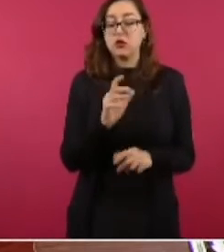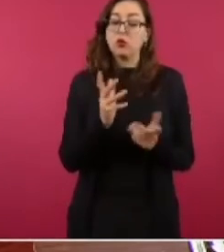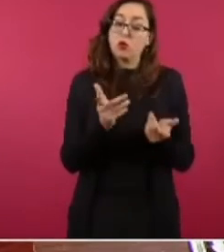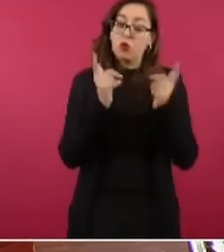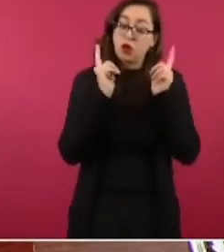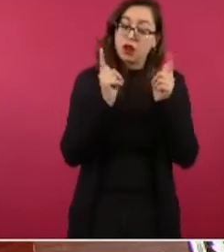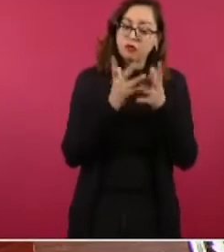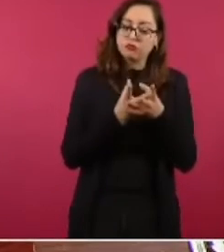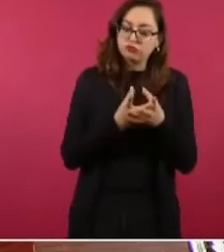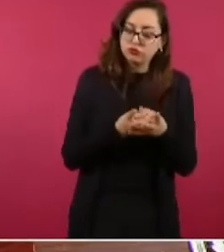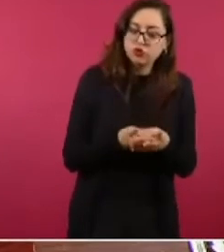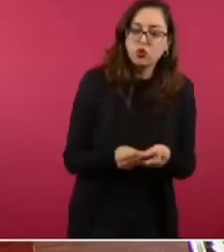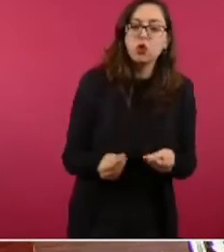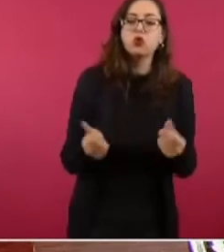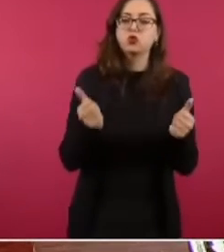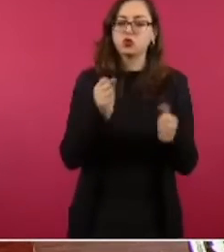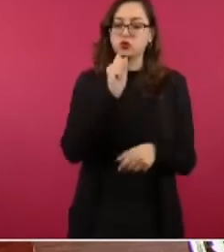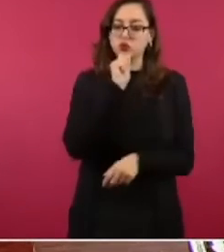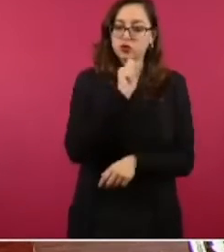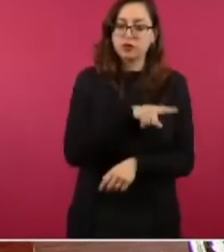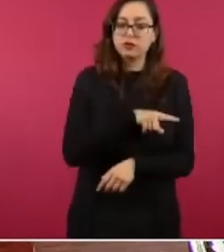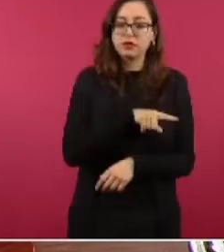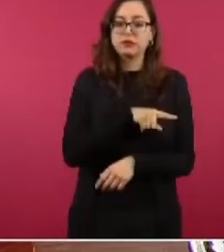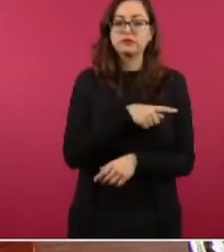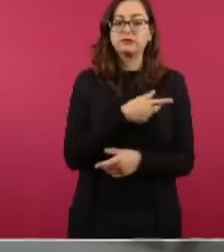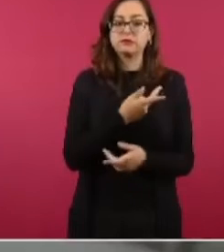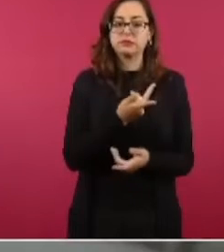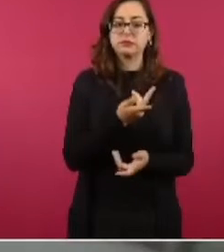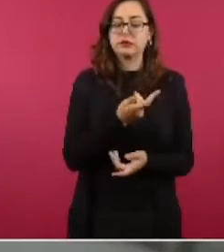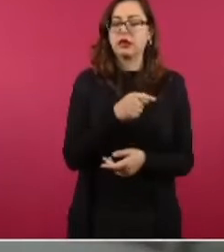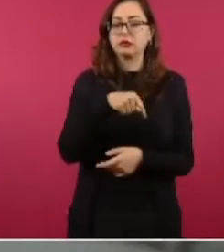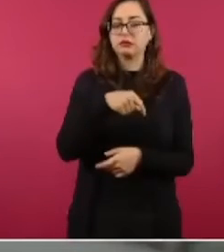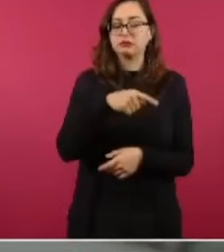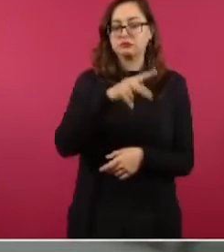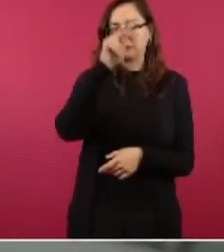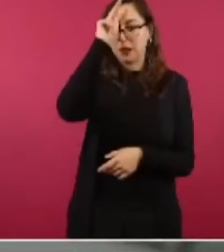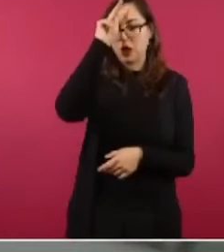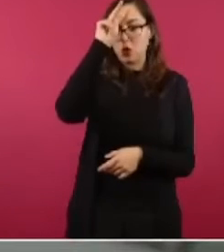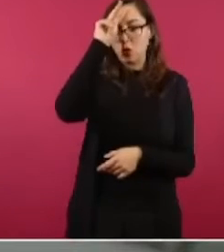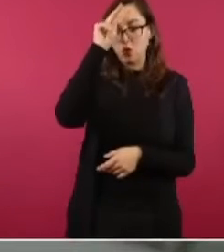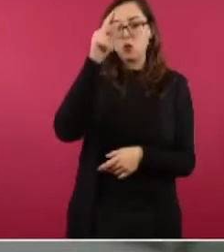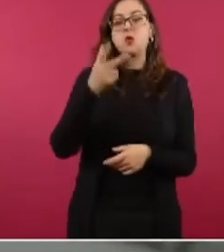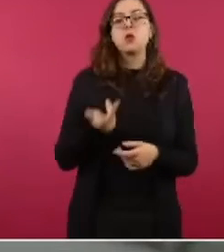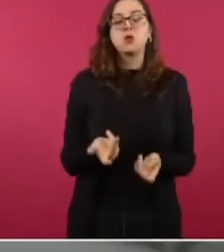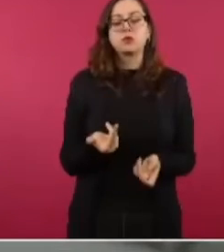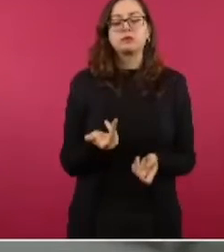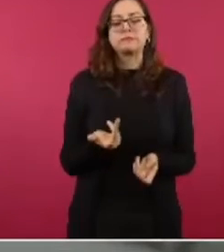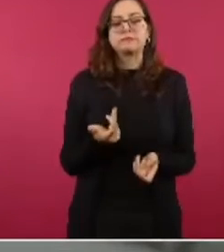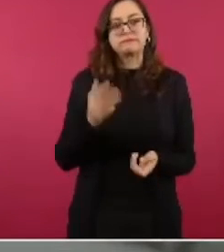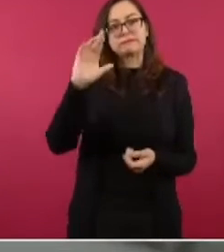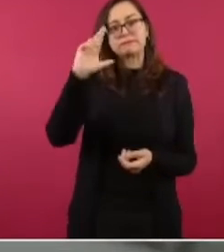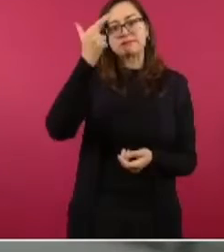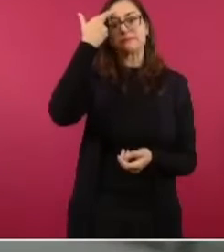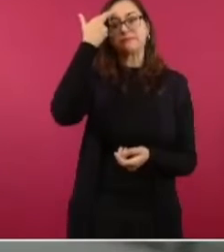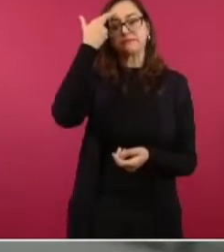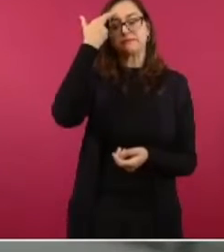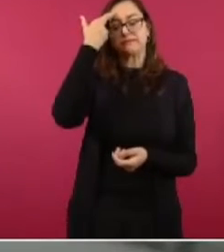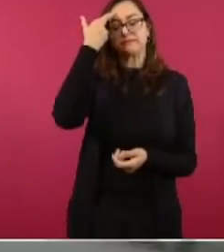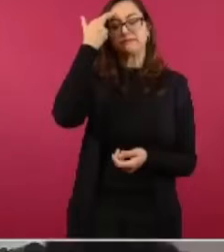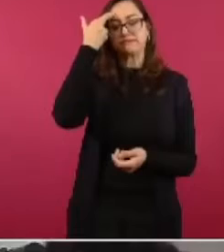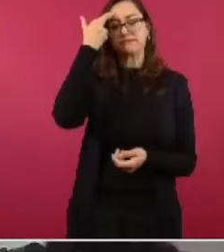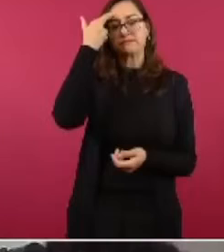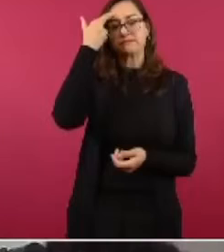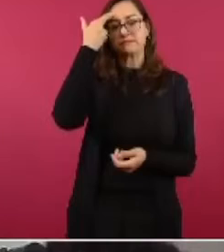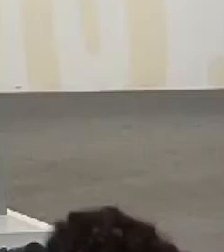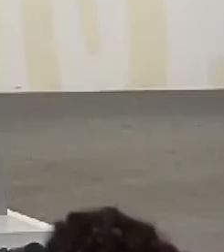Pedro Castillo, en el Perú. Además, recordar